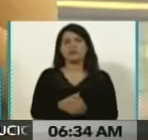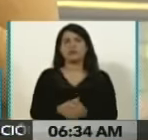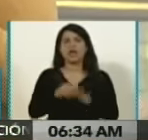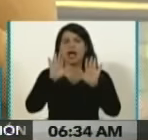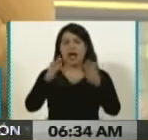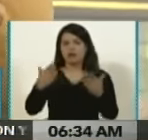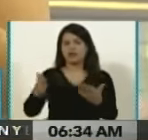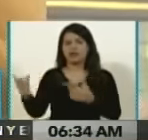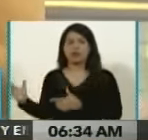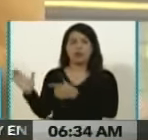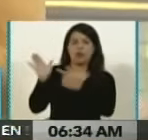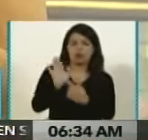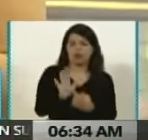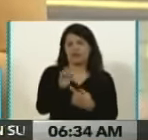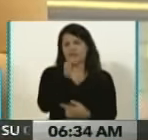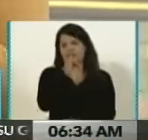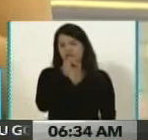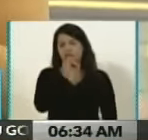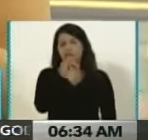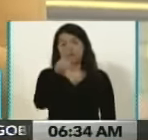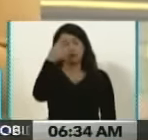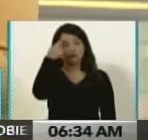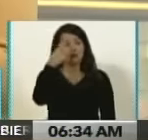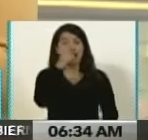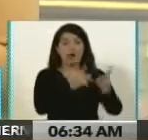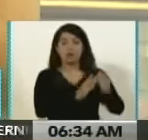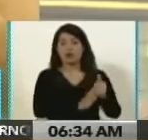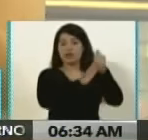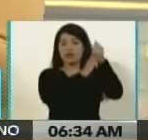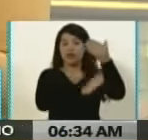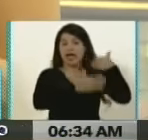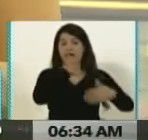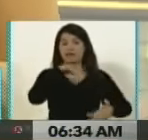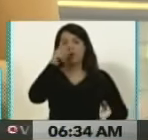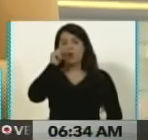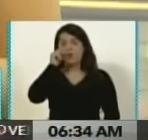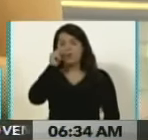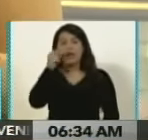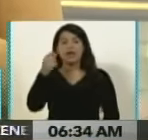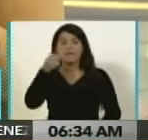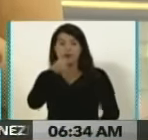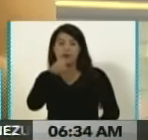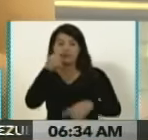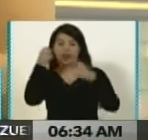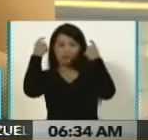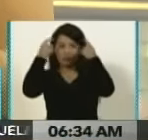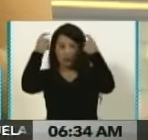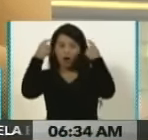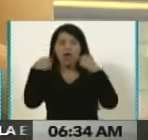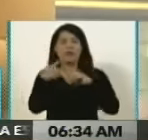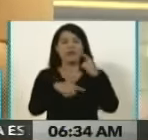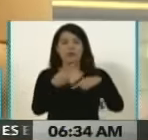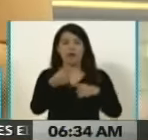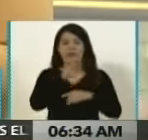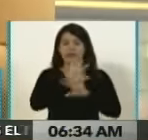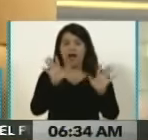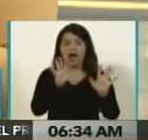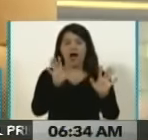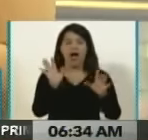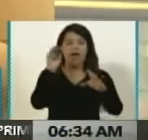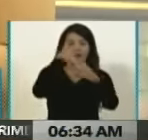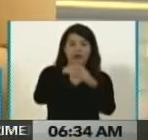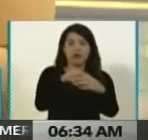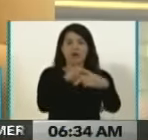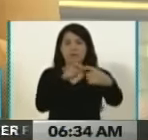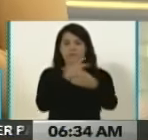hoy aquellos líderes que inspiraron a Fabricio Ojeda y que nos inspiraron a todos ustedes a llevar, digamos, ese movimiento, están en el Panteón